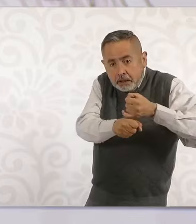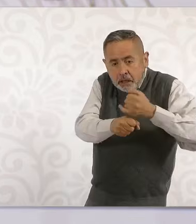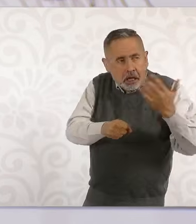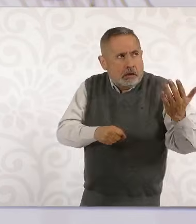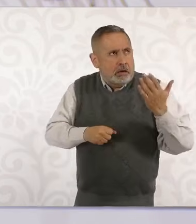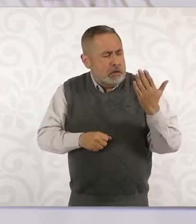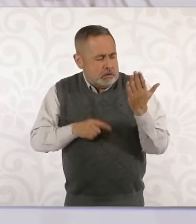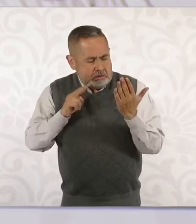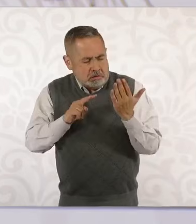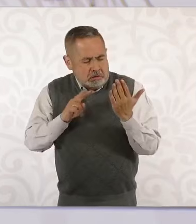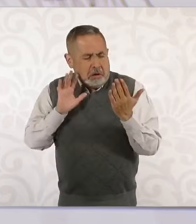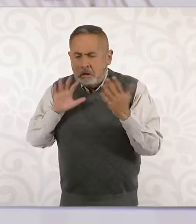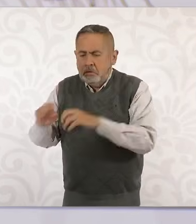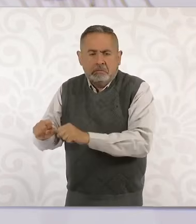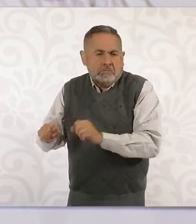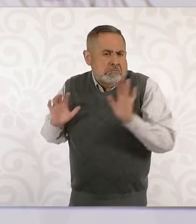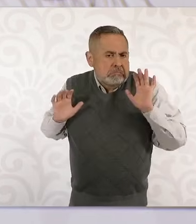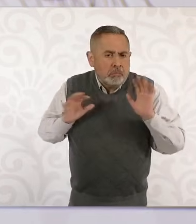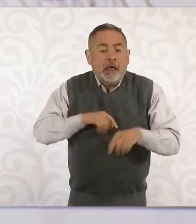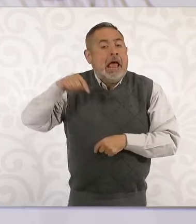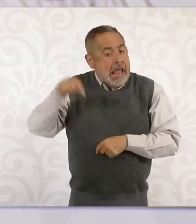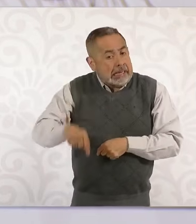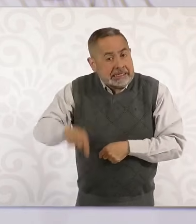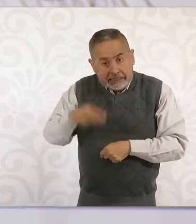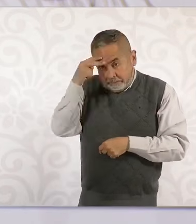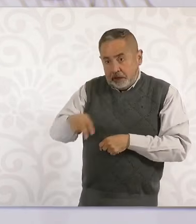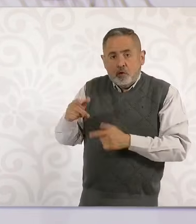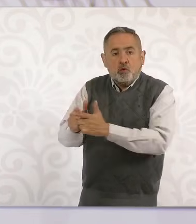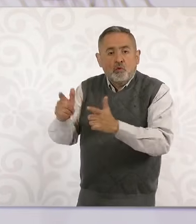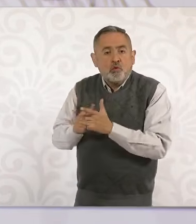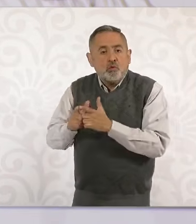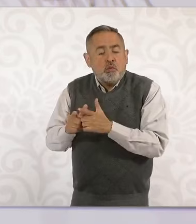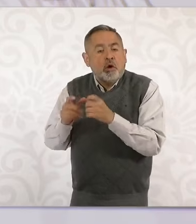Unidos. Y aquí el